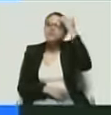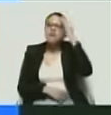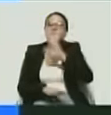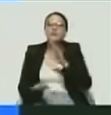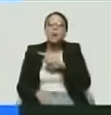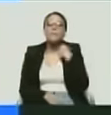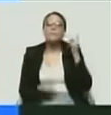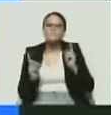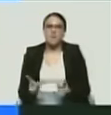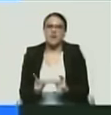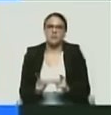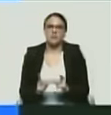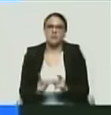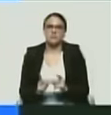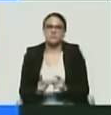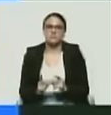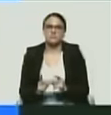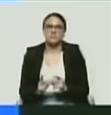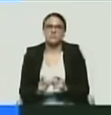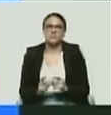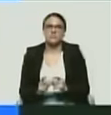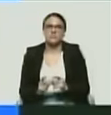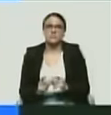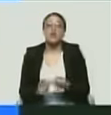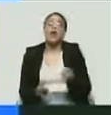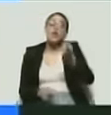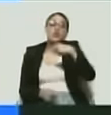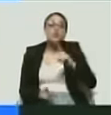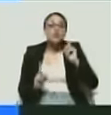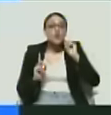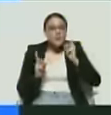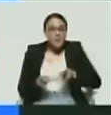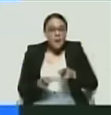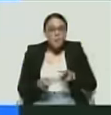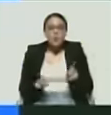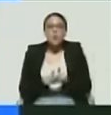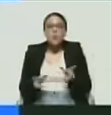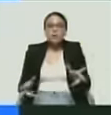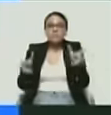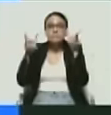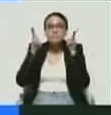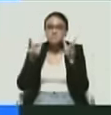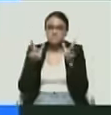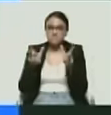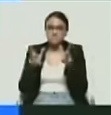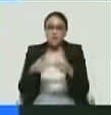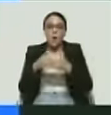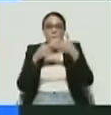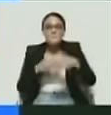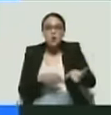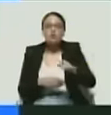de Venezuela. Es al contrario. Los vamos a derrotar es a punta de votos.